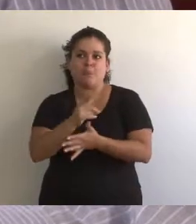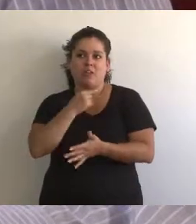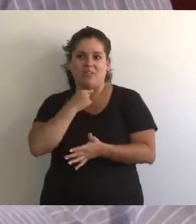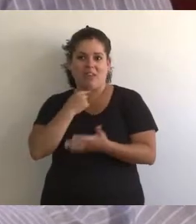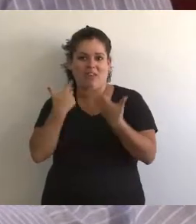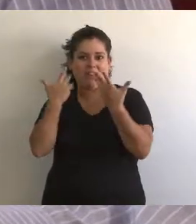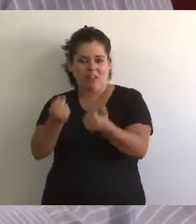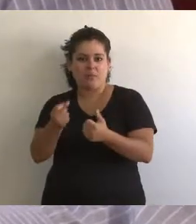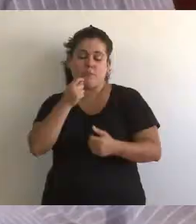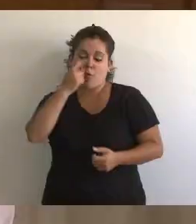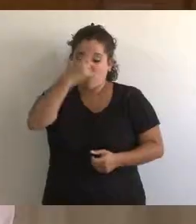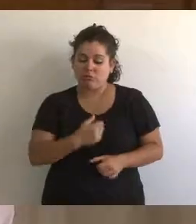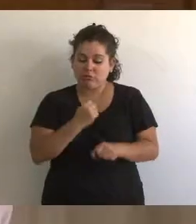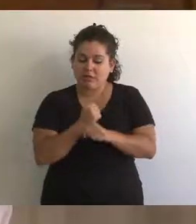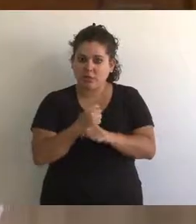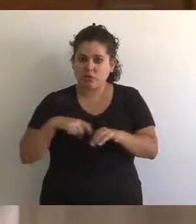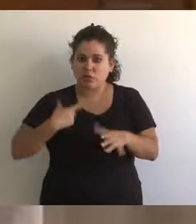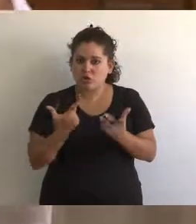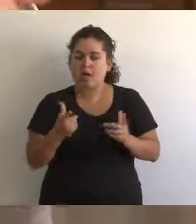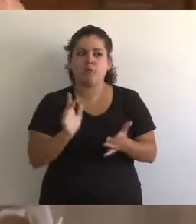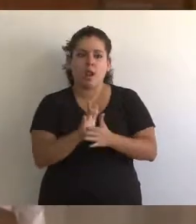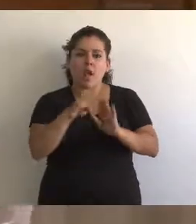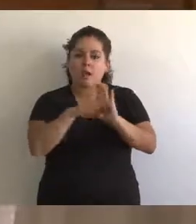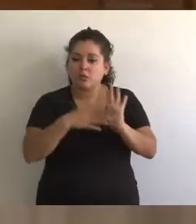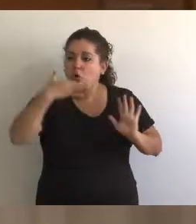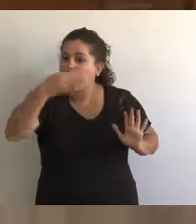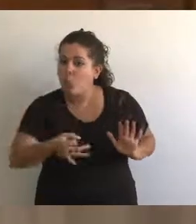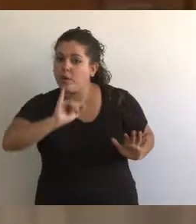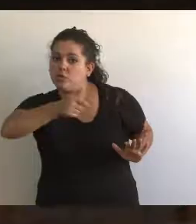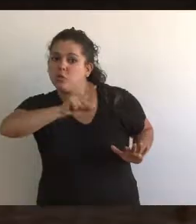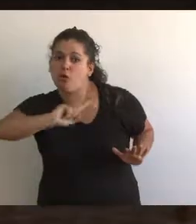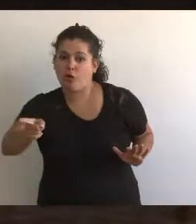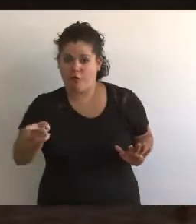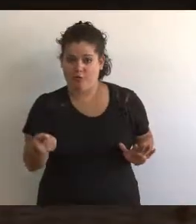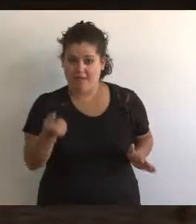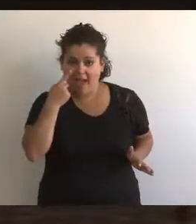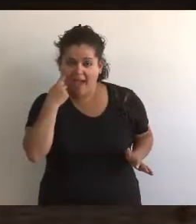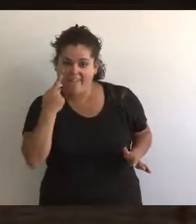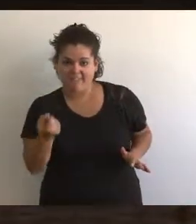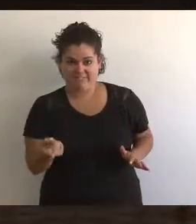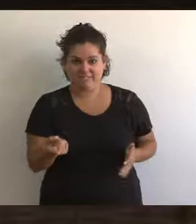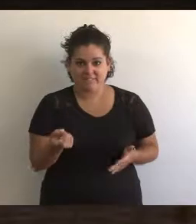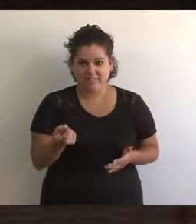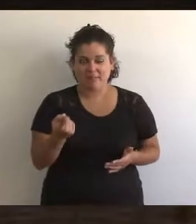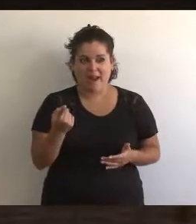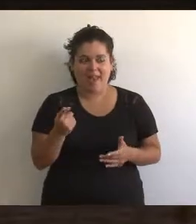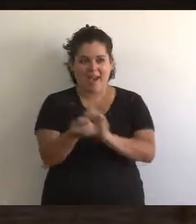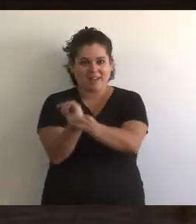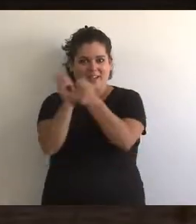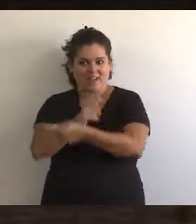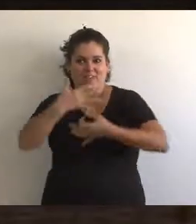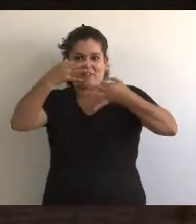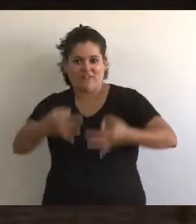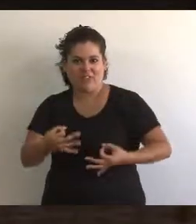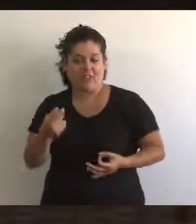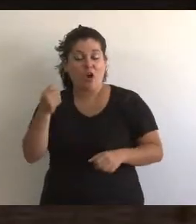familia ostenta, digamos. Un trabajador social... Si reúne los requisitos. Exactamente. Un trabajador social, además, debe acompañar y